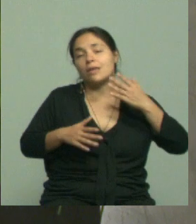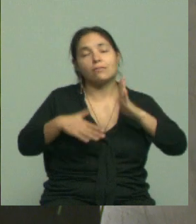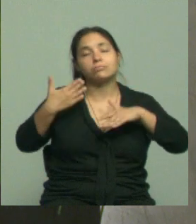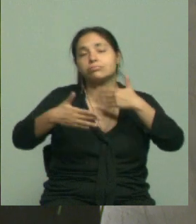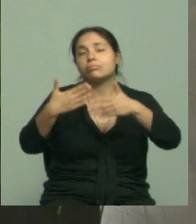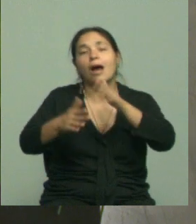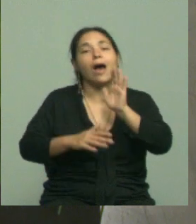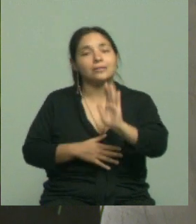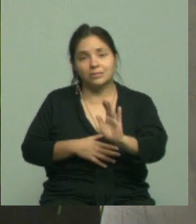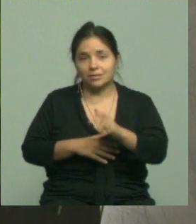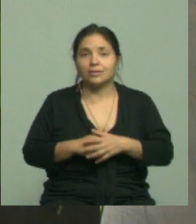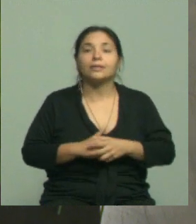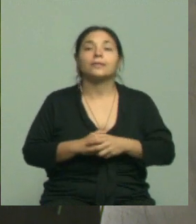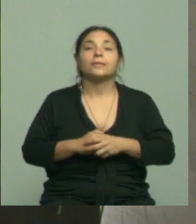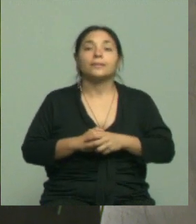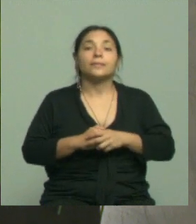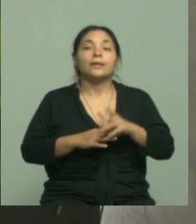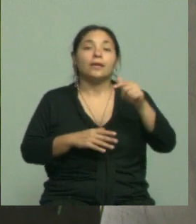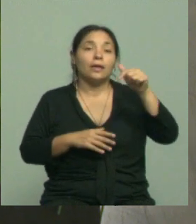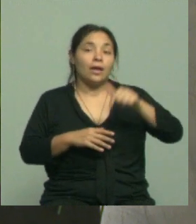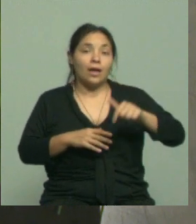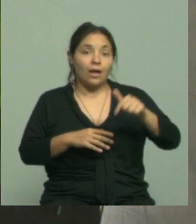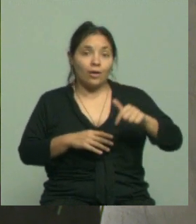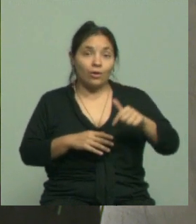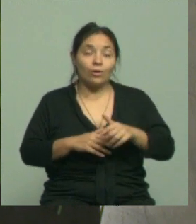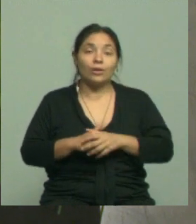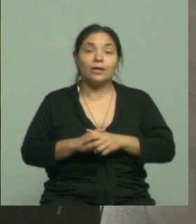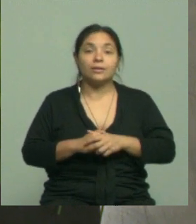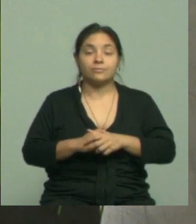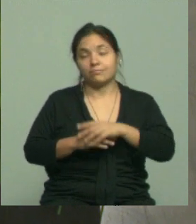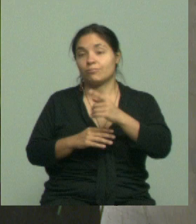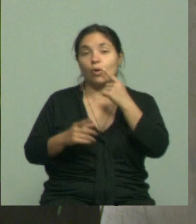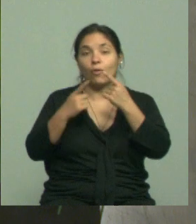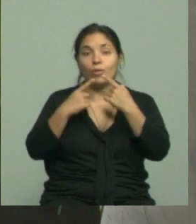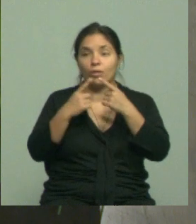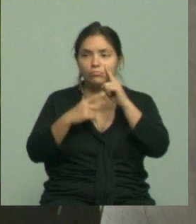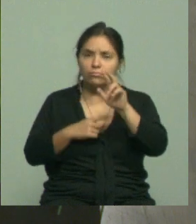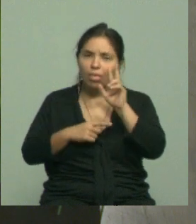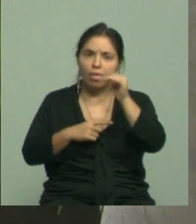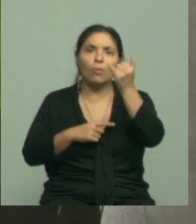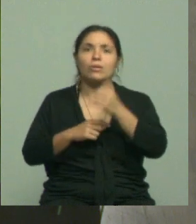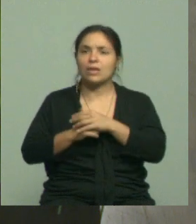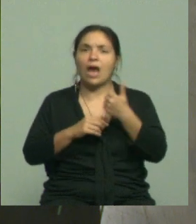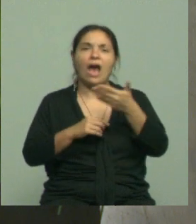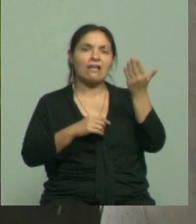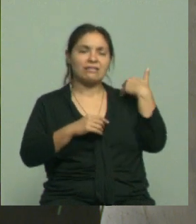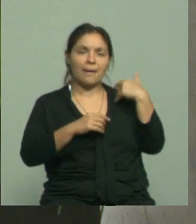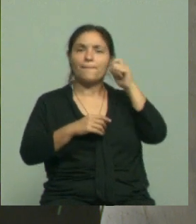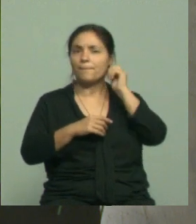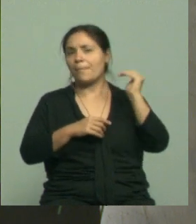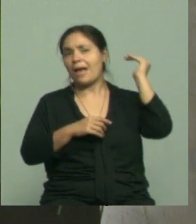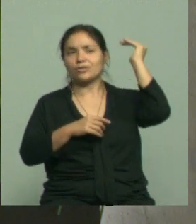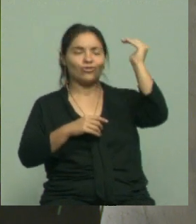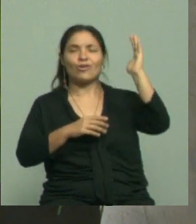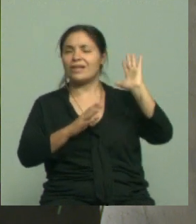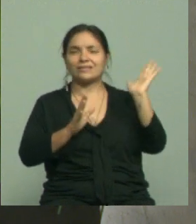una entidad que ahora se nos ha empezado a presentar en el consultorio, debido a que antes quizás las personas mayores o de tercera